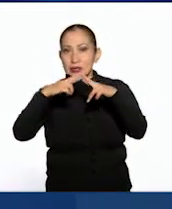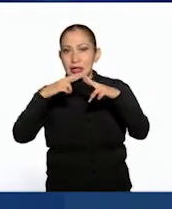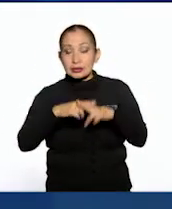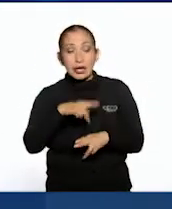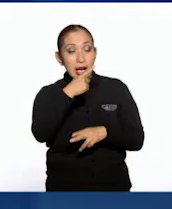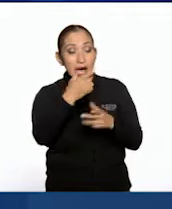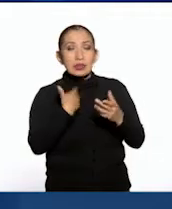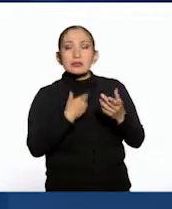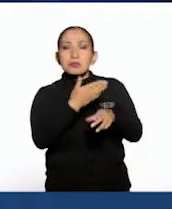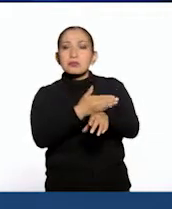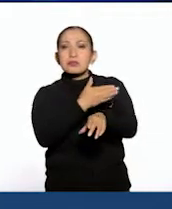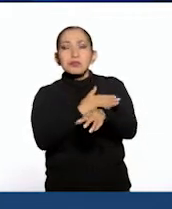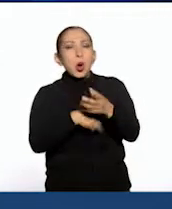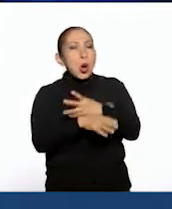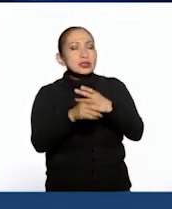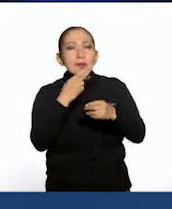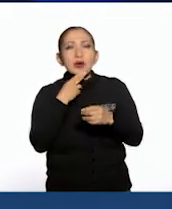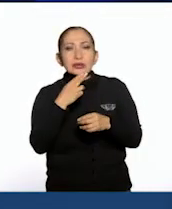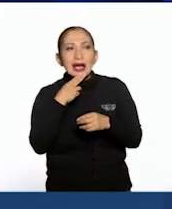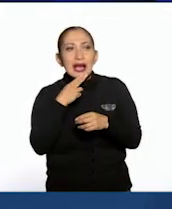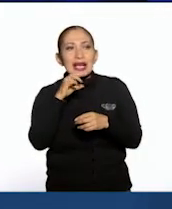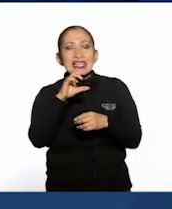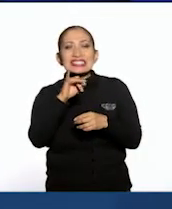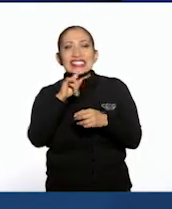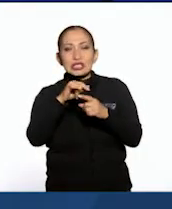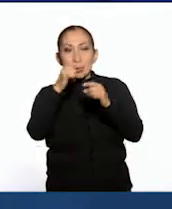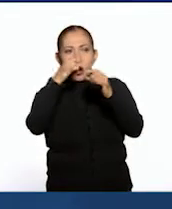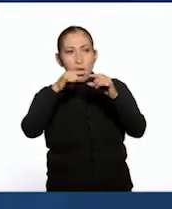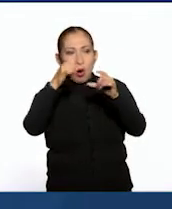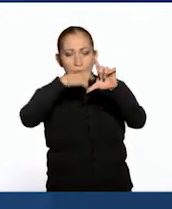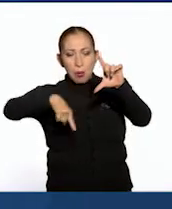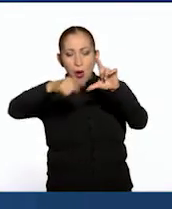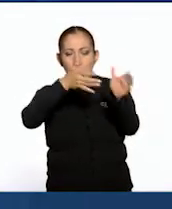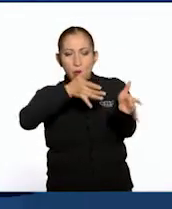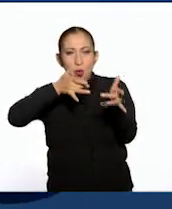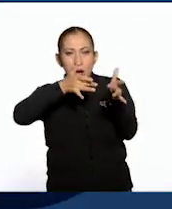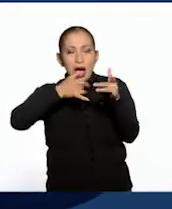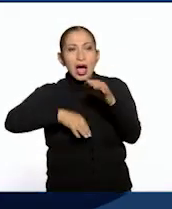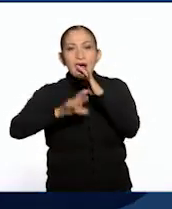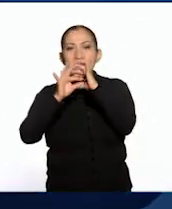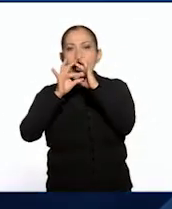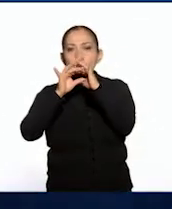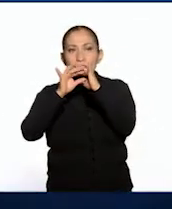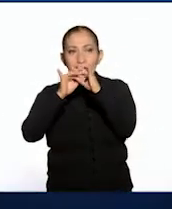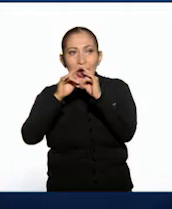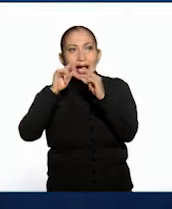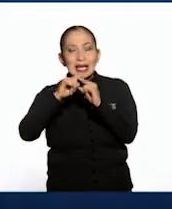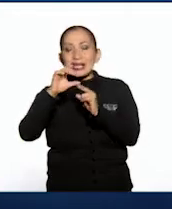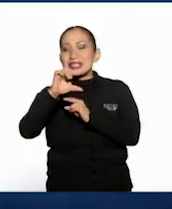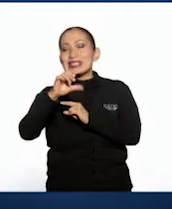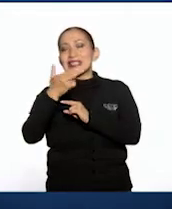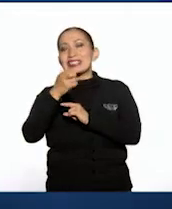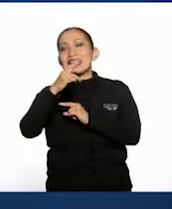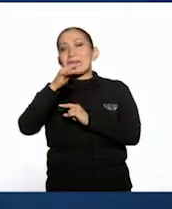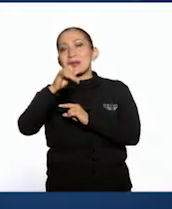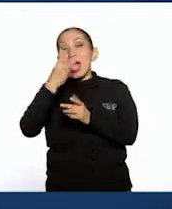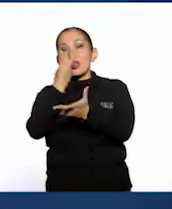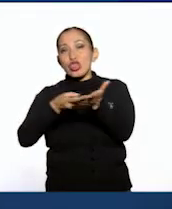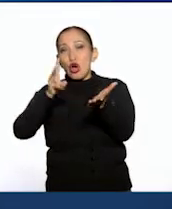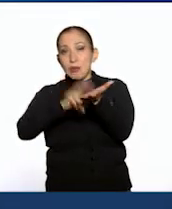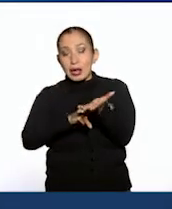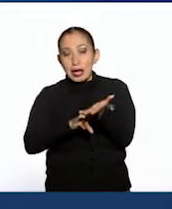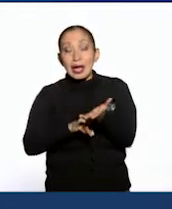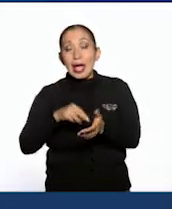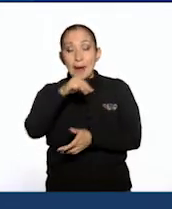Los instrumentos más usados eran el sistro, una arpa pequeña, la flauta recta y chirimía doble de caña.